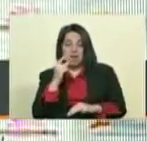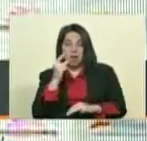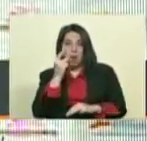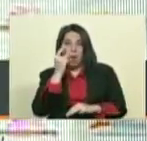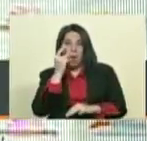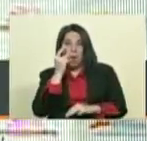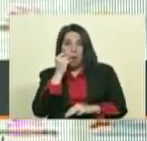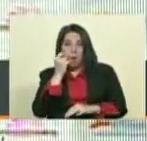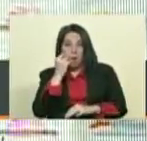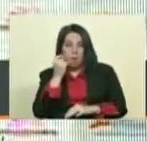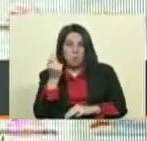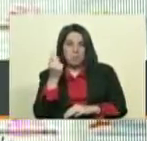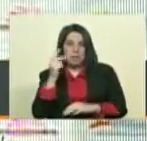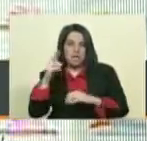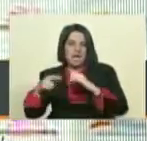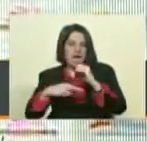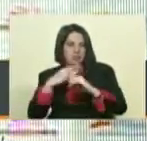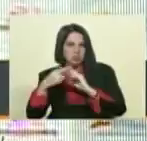el compromiso.